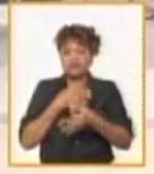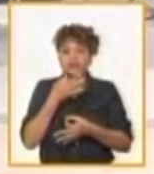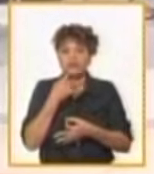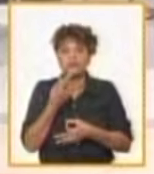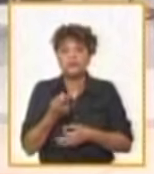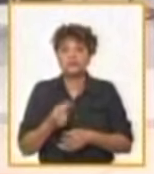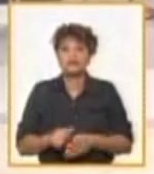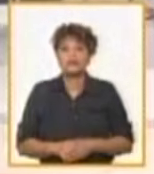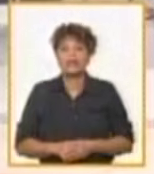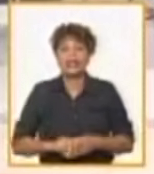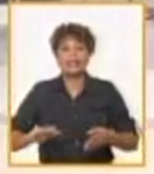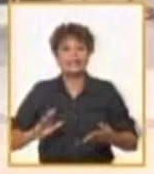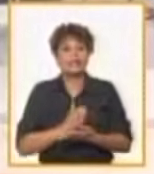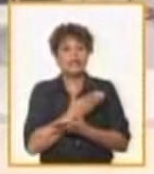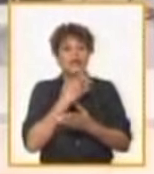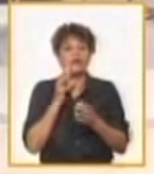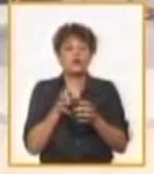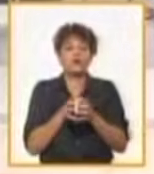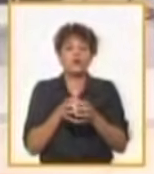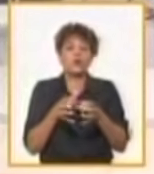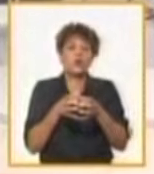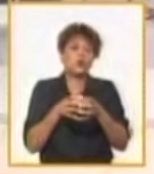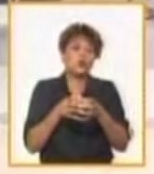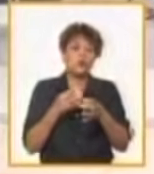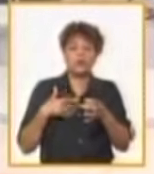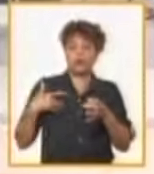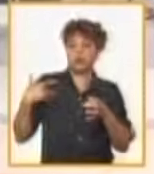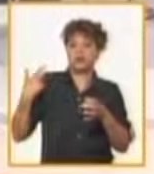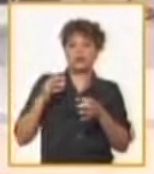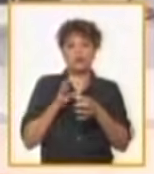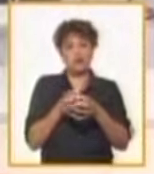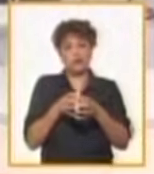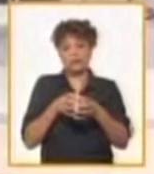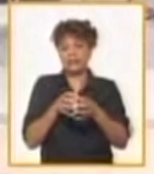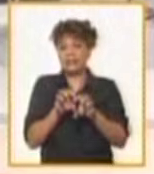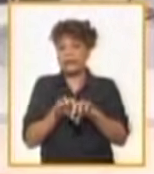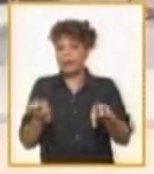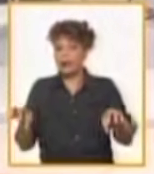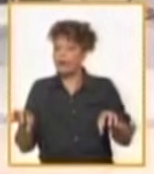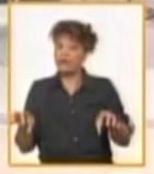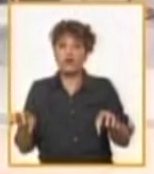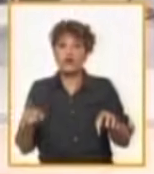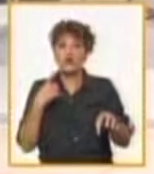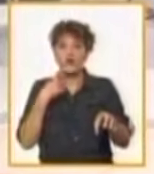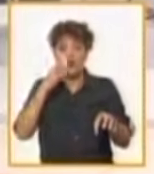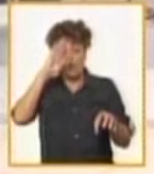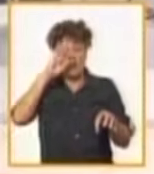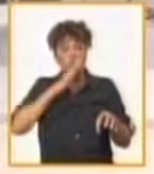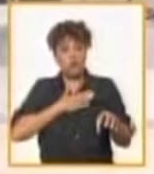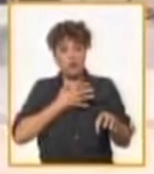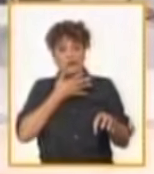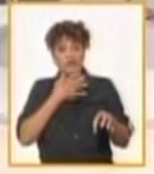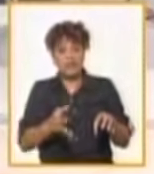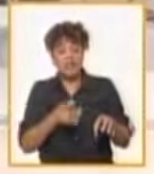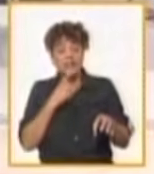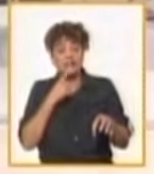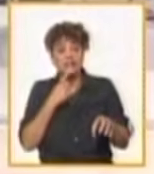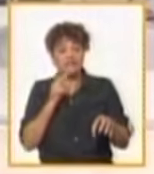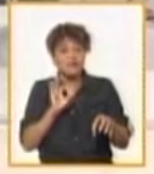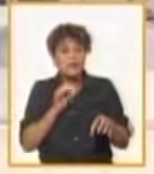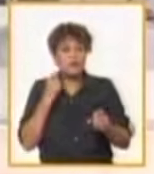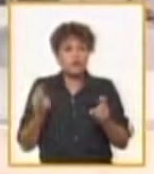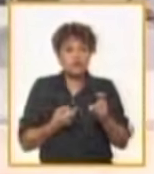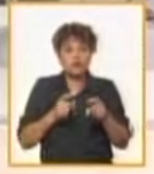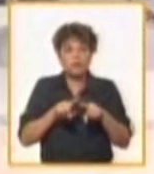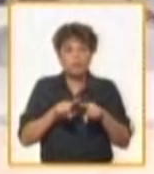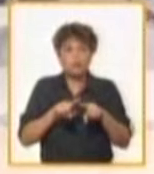poder, con el sectarismo, ese discurso en el que Fidel habla de que la revolución no podía darle armas a un pequeño grupo, sino que tenía que